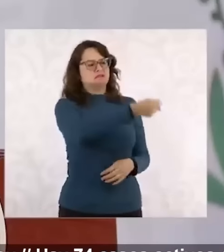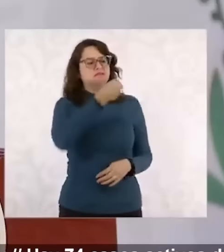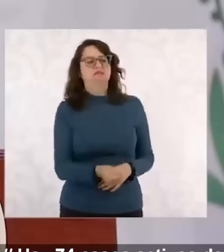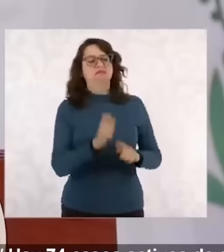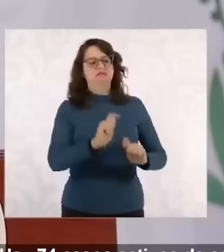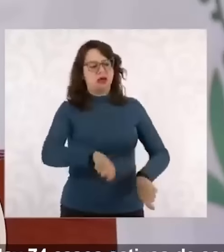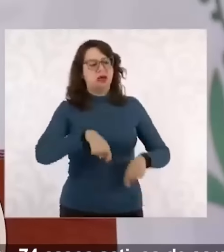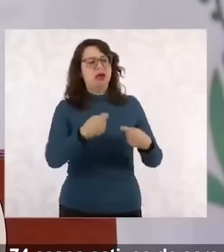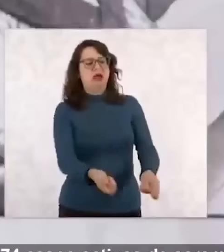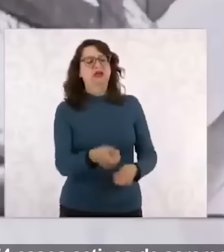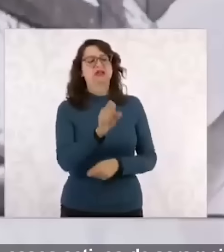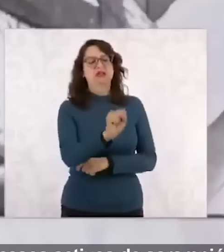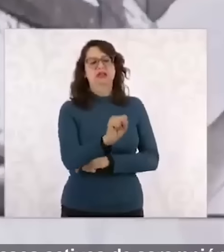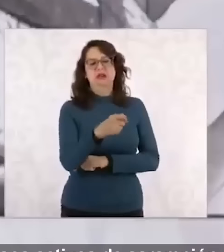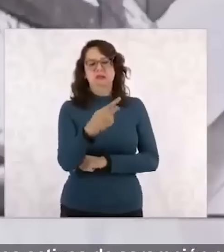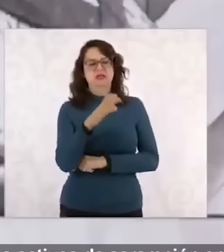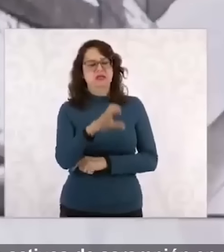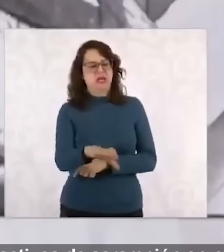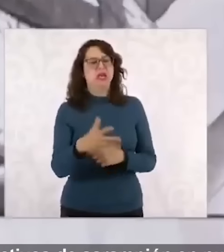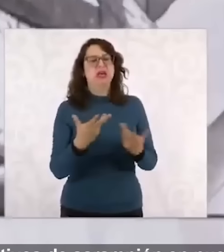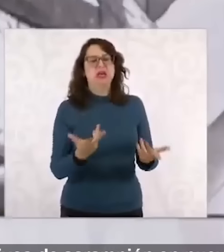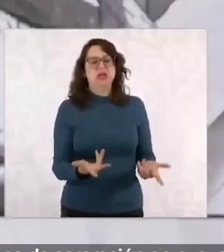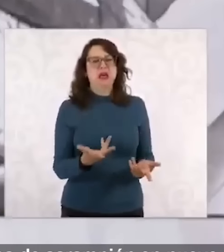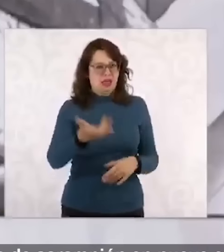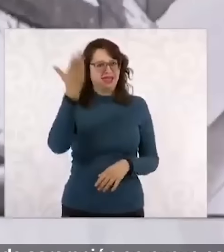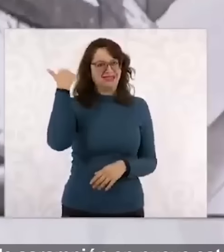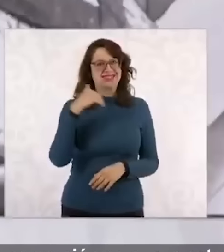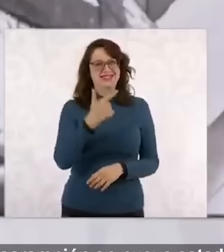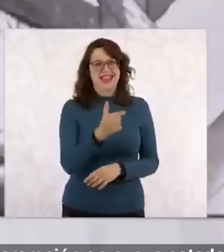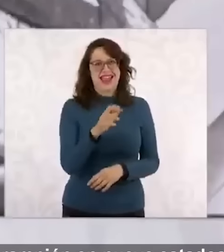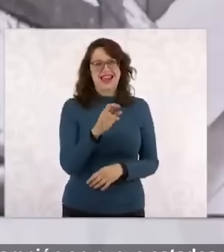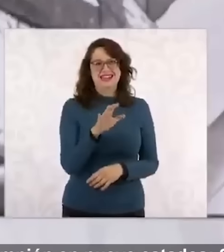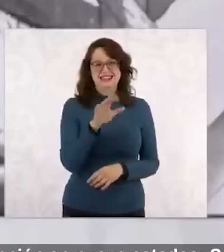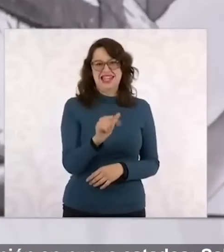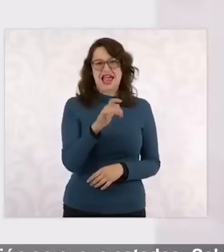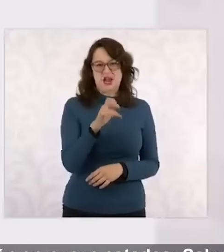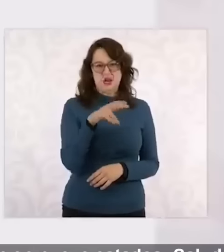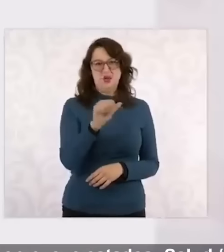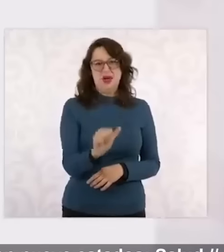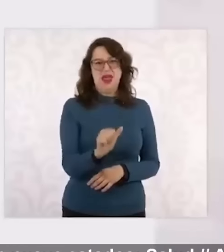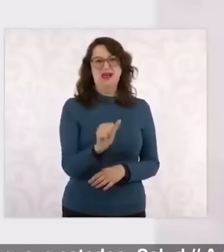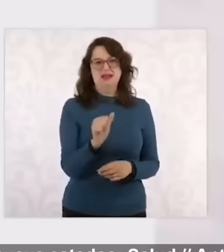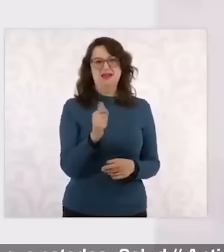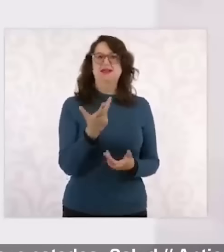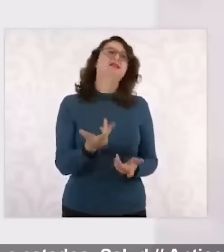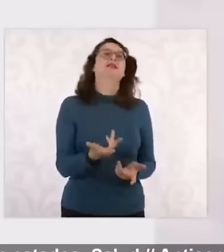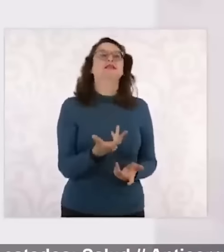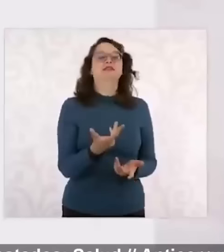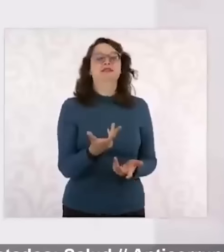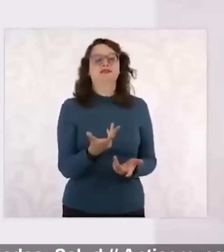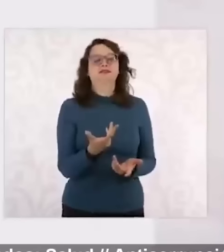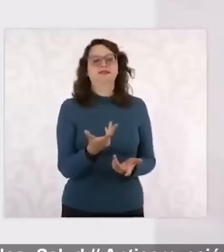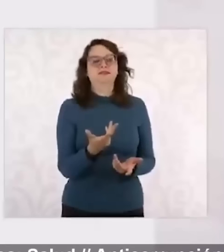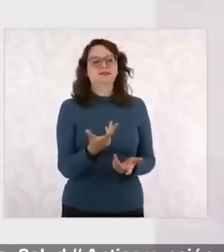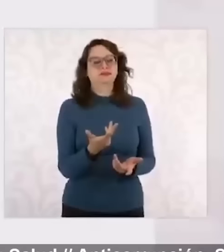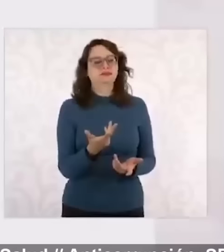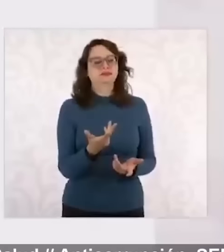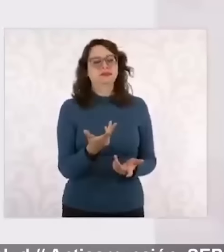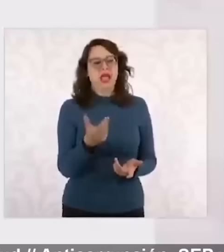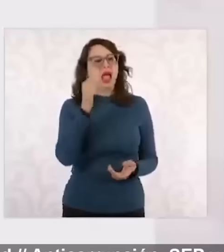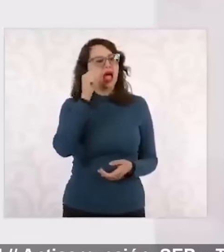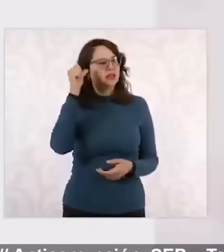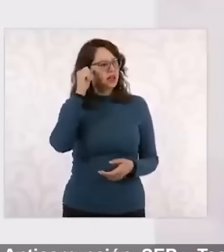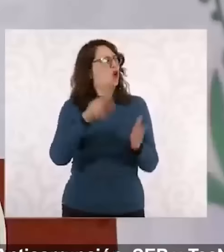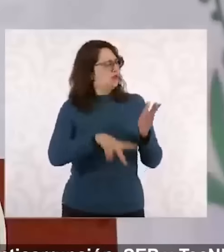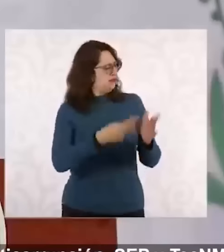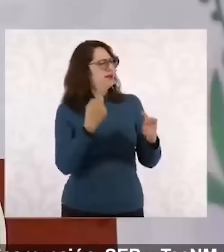secretarios de la Secretaría de Seguridad, como fue García Luna y Calderón, que llevaron, como lo mostramos ayer,